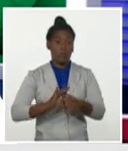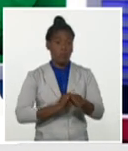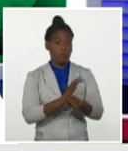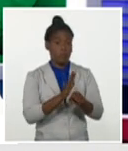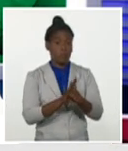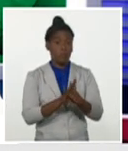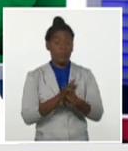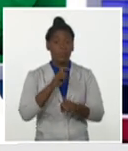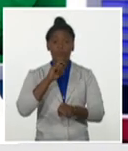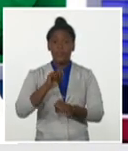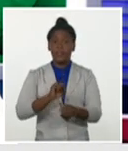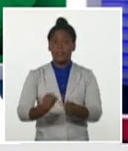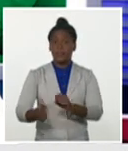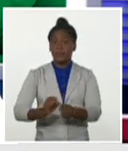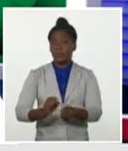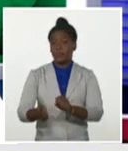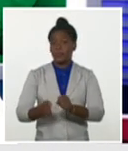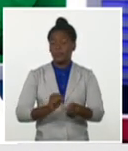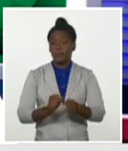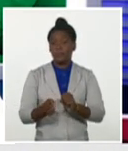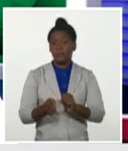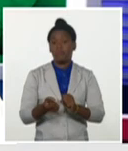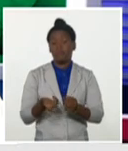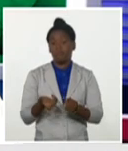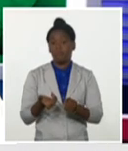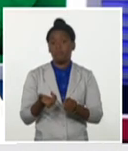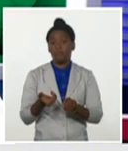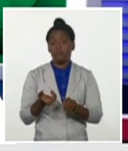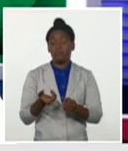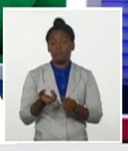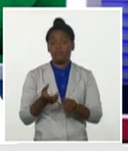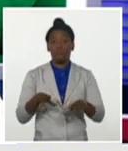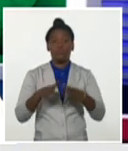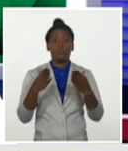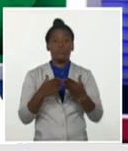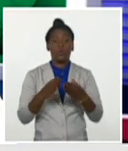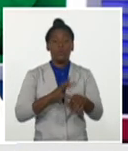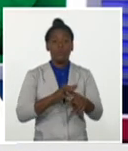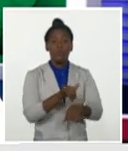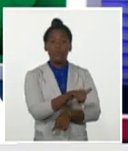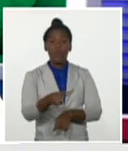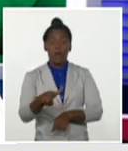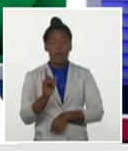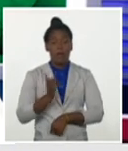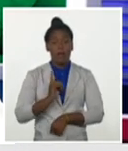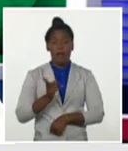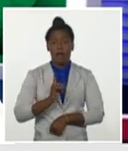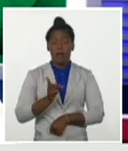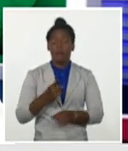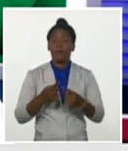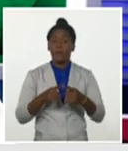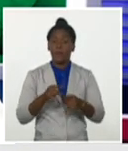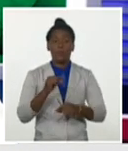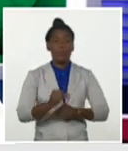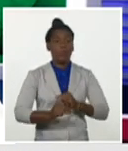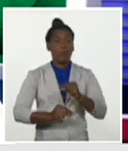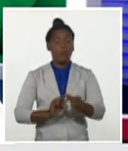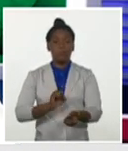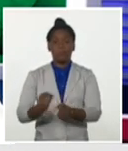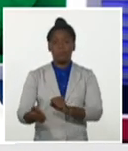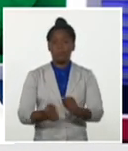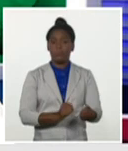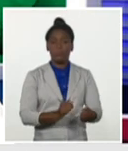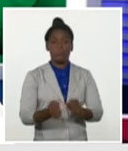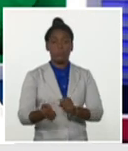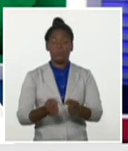control. No es habitual en todas las enfermedades, pero de todas formas se mantiene